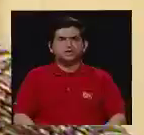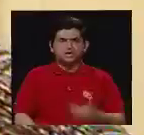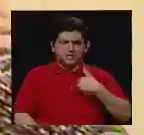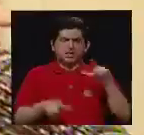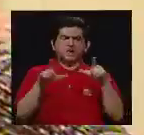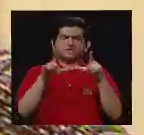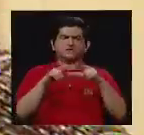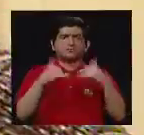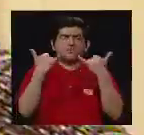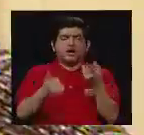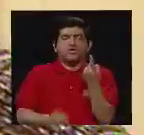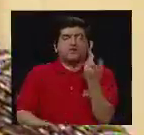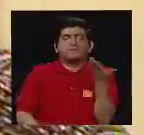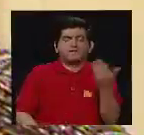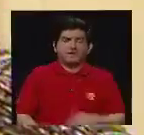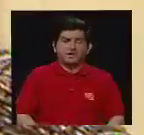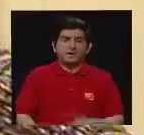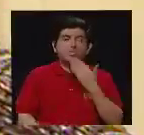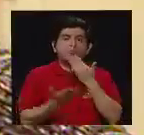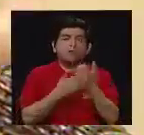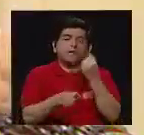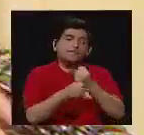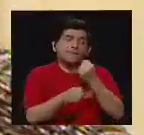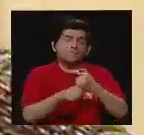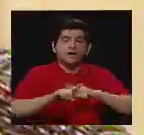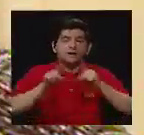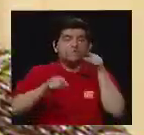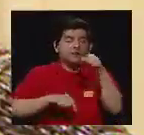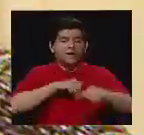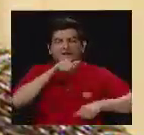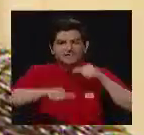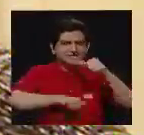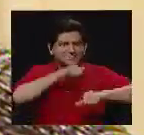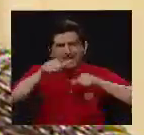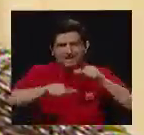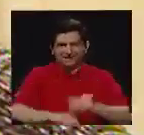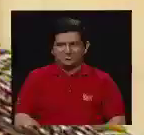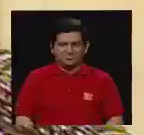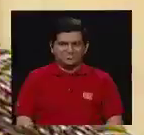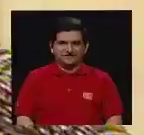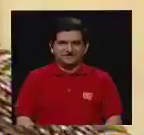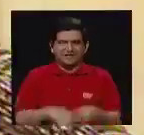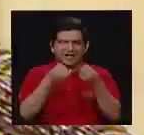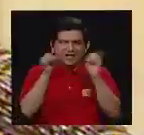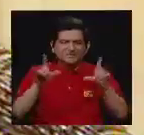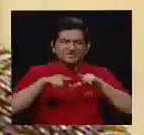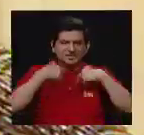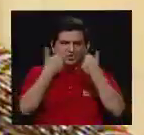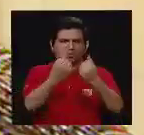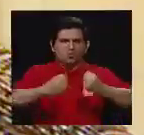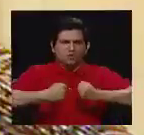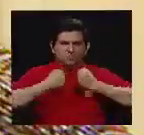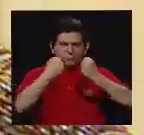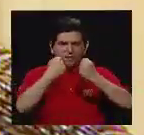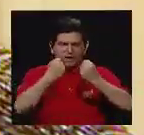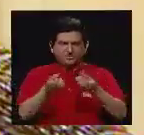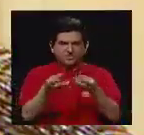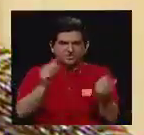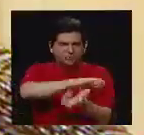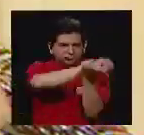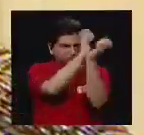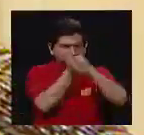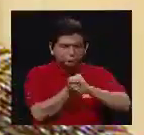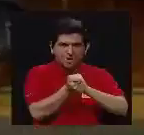universidad y hacemos títulos. Ahora, ¿qué nos falta? Que nos den buenos empleos, pero ahí está la lucha. O sea, sin un movimiento fuerte